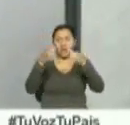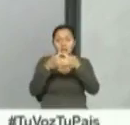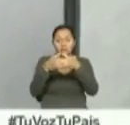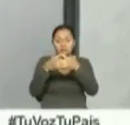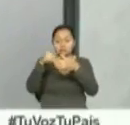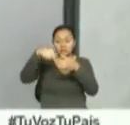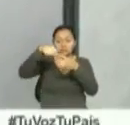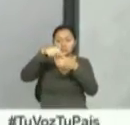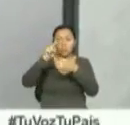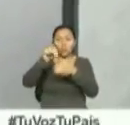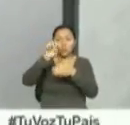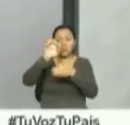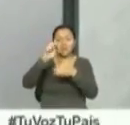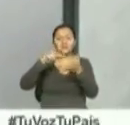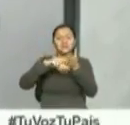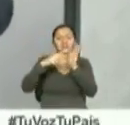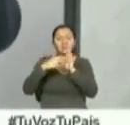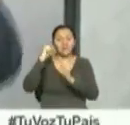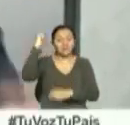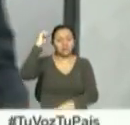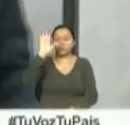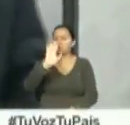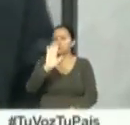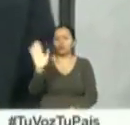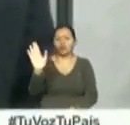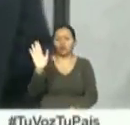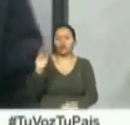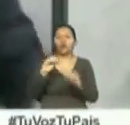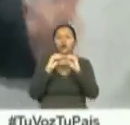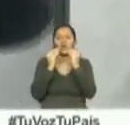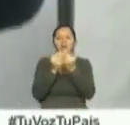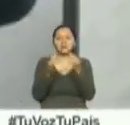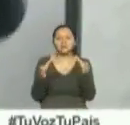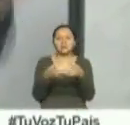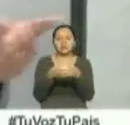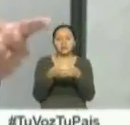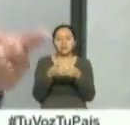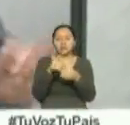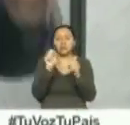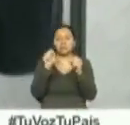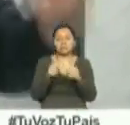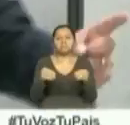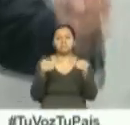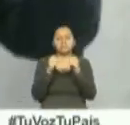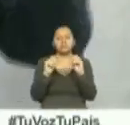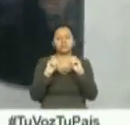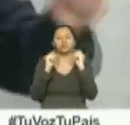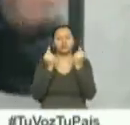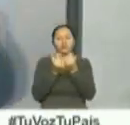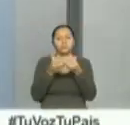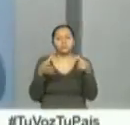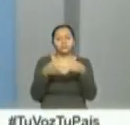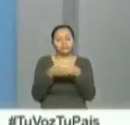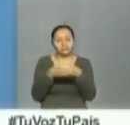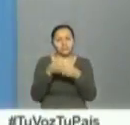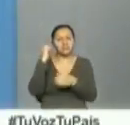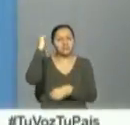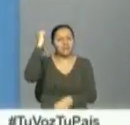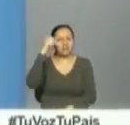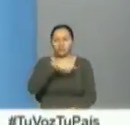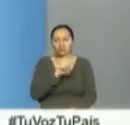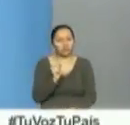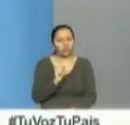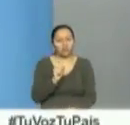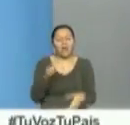la UNE es una organización social, es un gremio, no es sindicato.